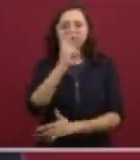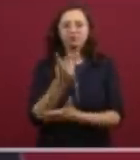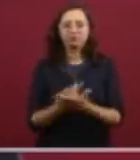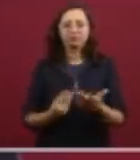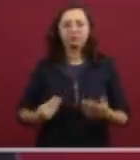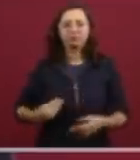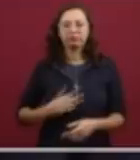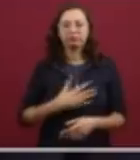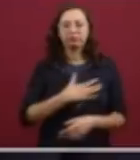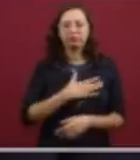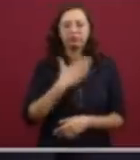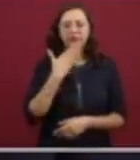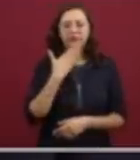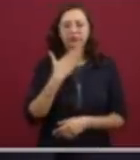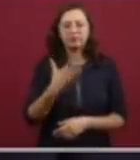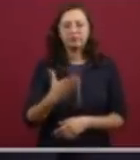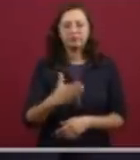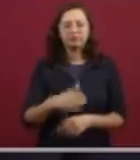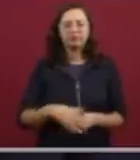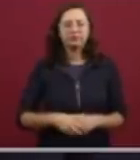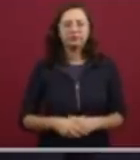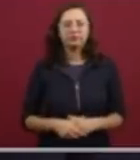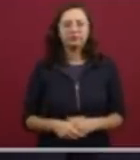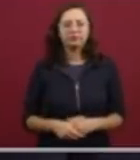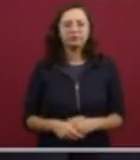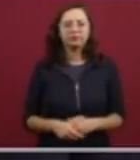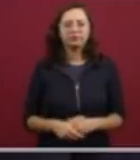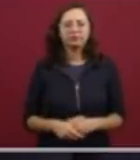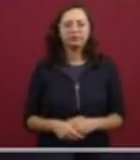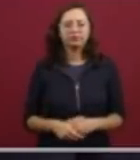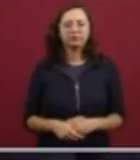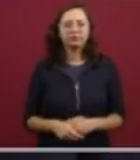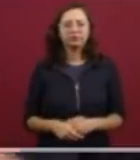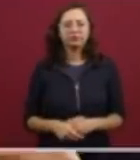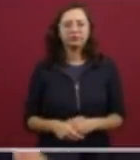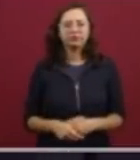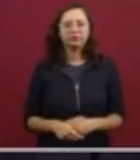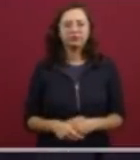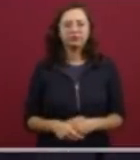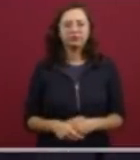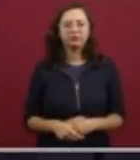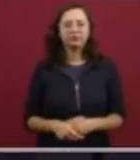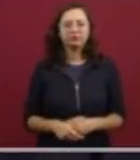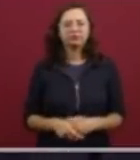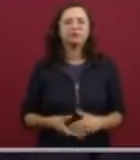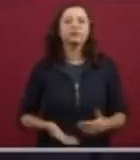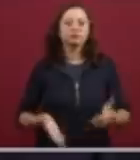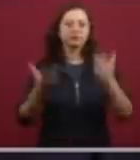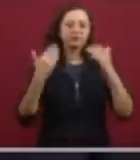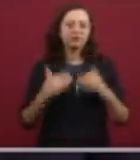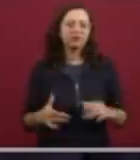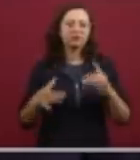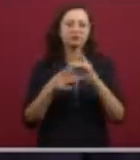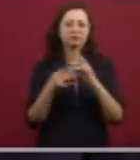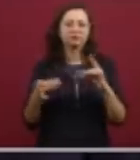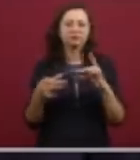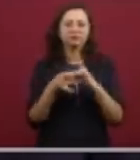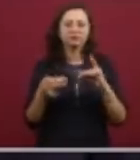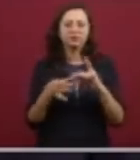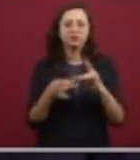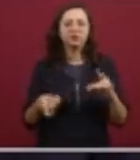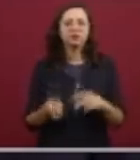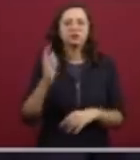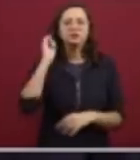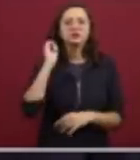bienestar. Entonces, vamos a que nos expliquen cómo están